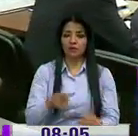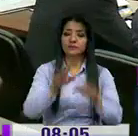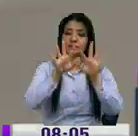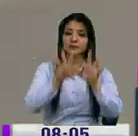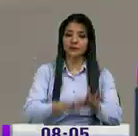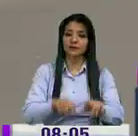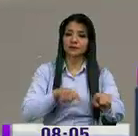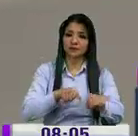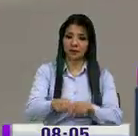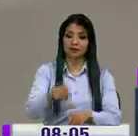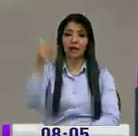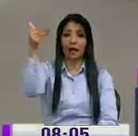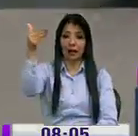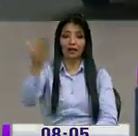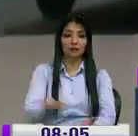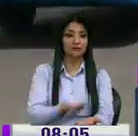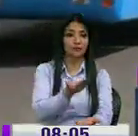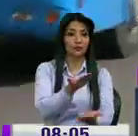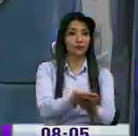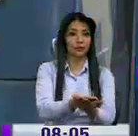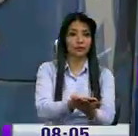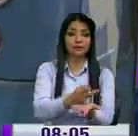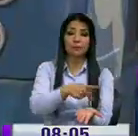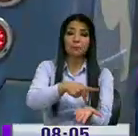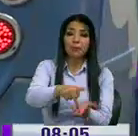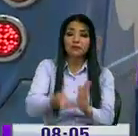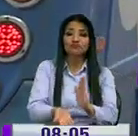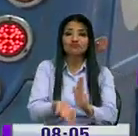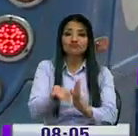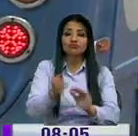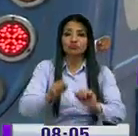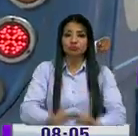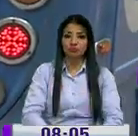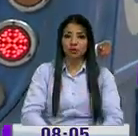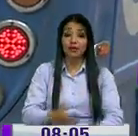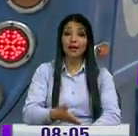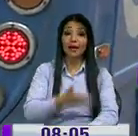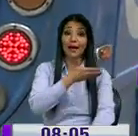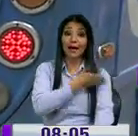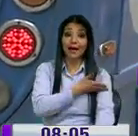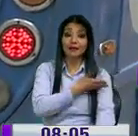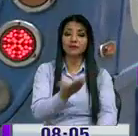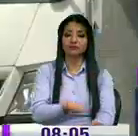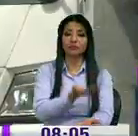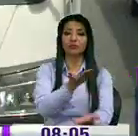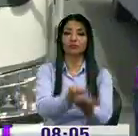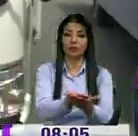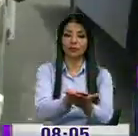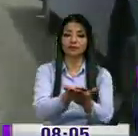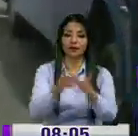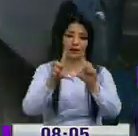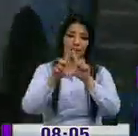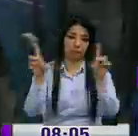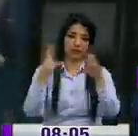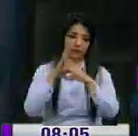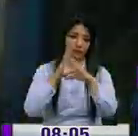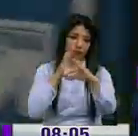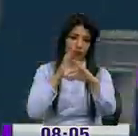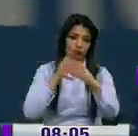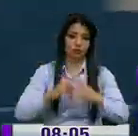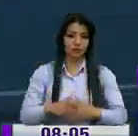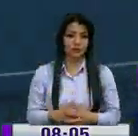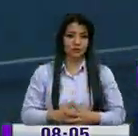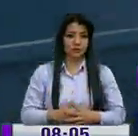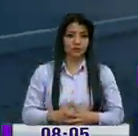Movilidad, presentó una propuesta de elevación de costos que al parecer fue previamente planteada al gremio de conductores de buses. El